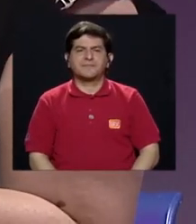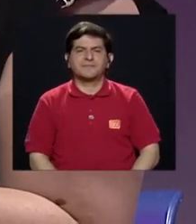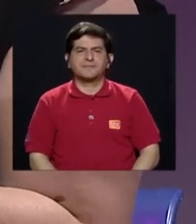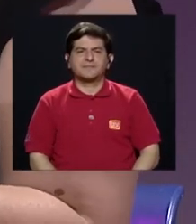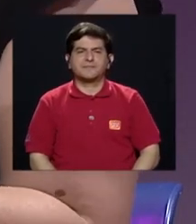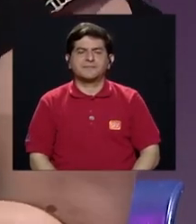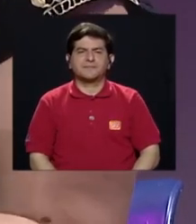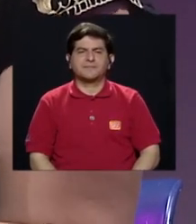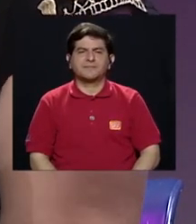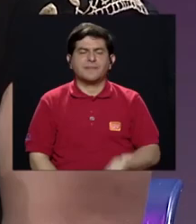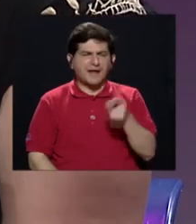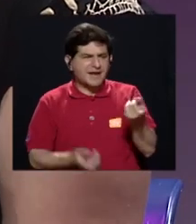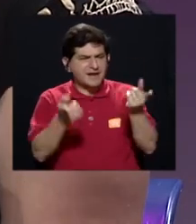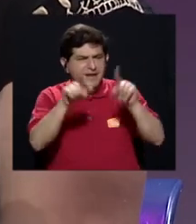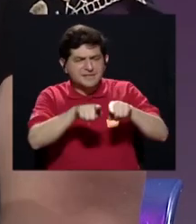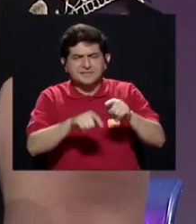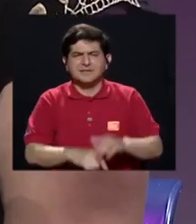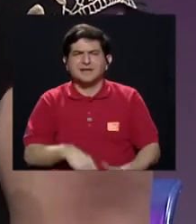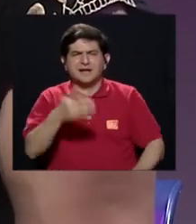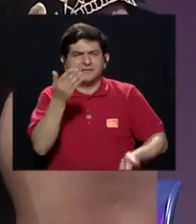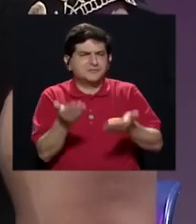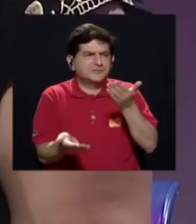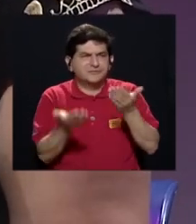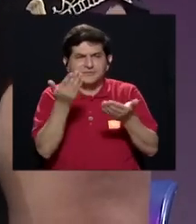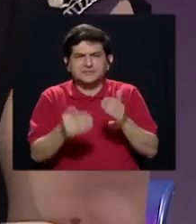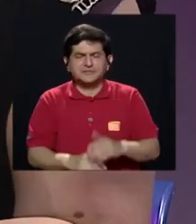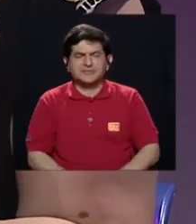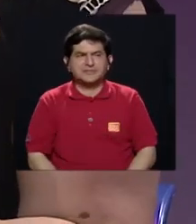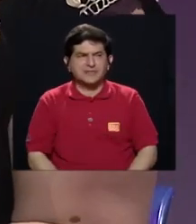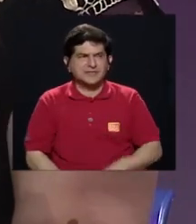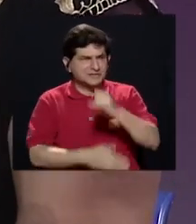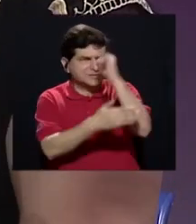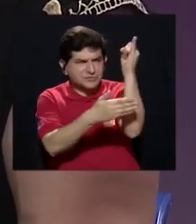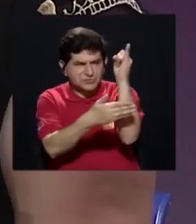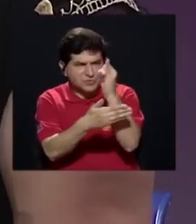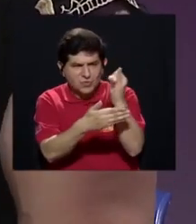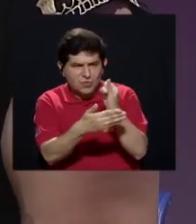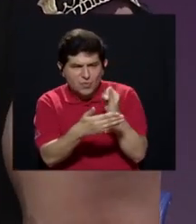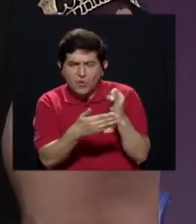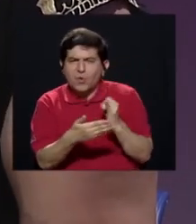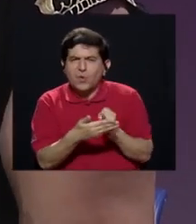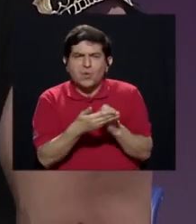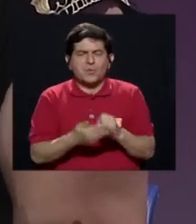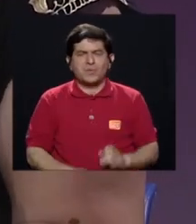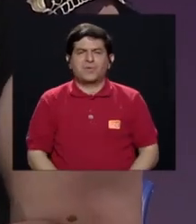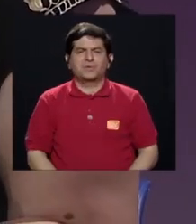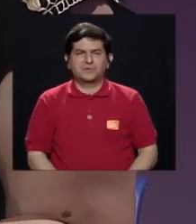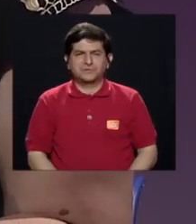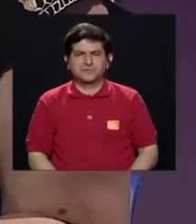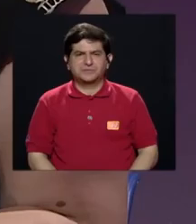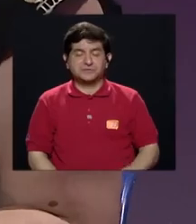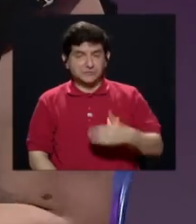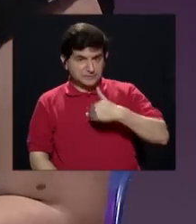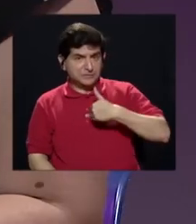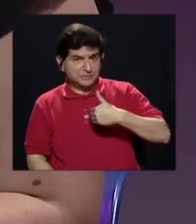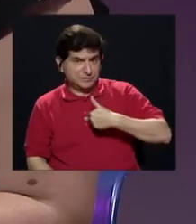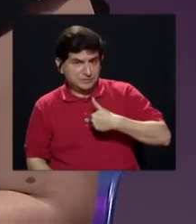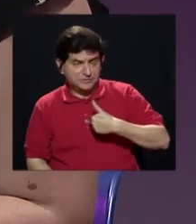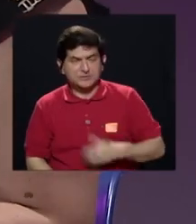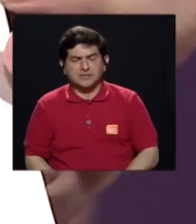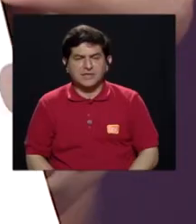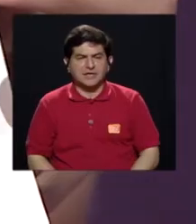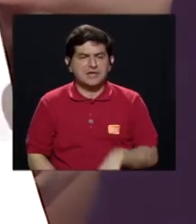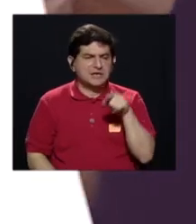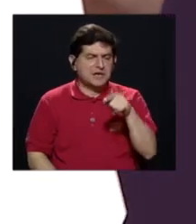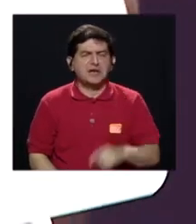Era como una exploración, bueno, bastante como caricaturas hasta cierto punto. Y consta como, prácticamente es un